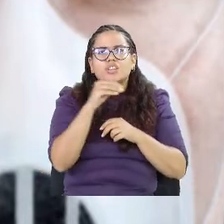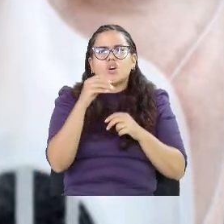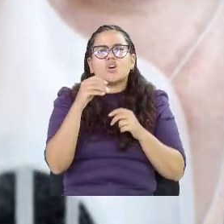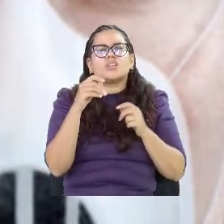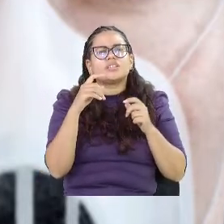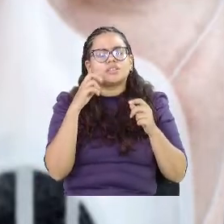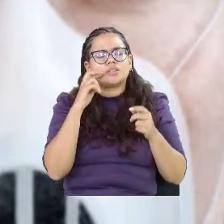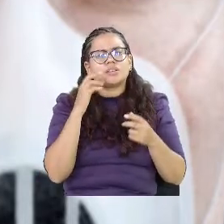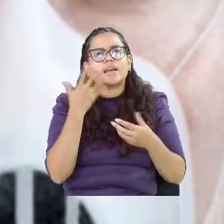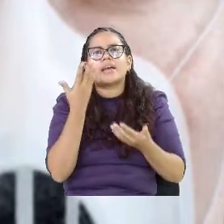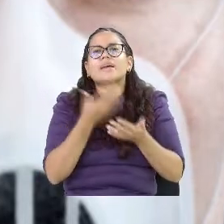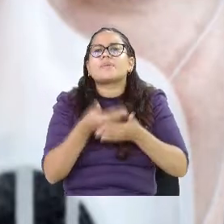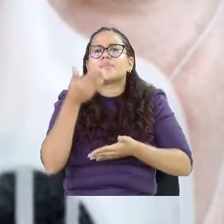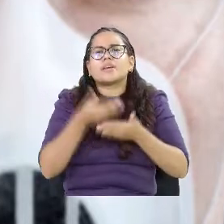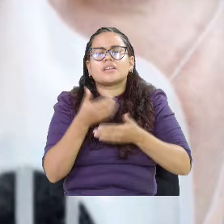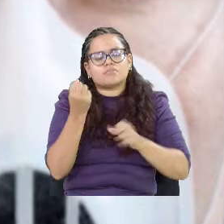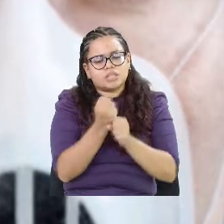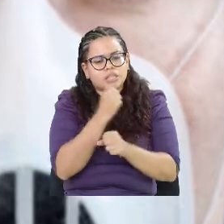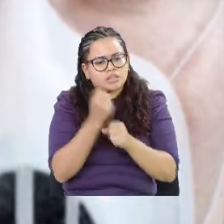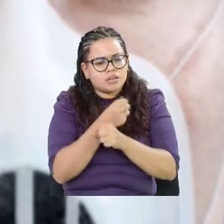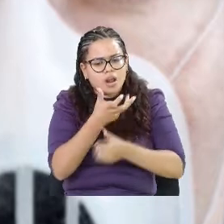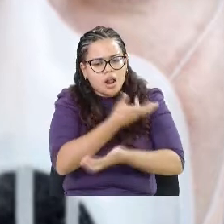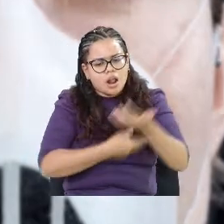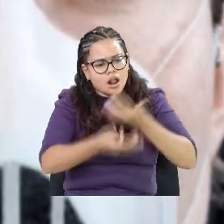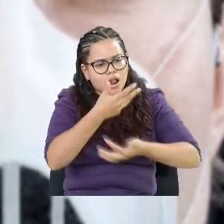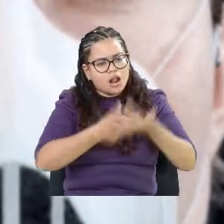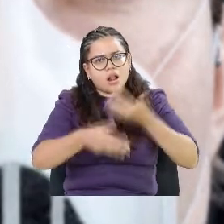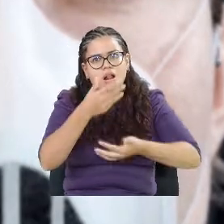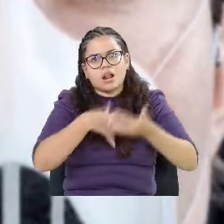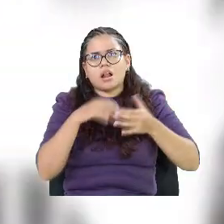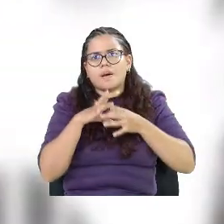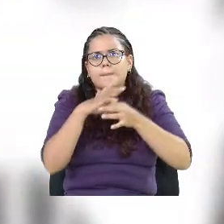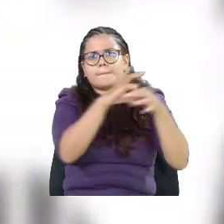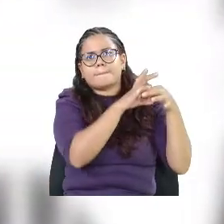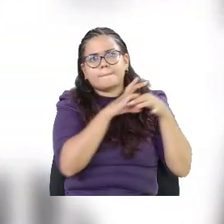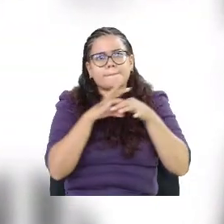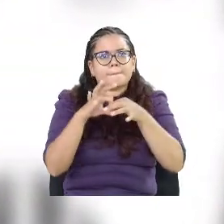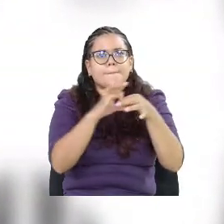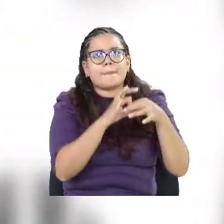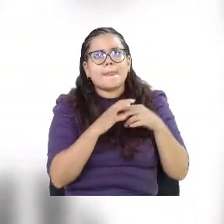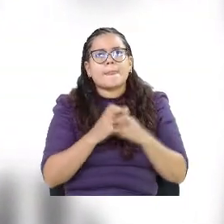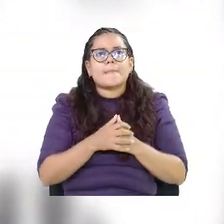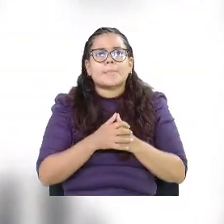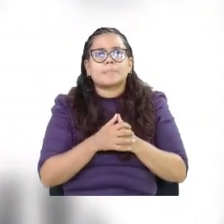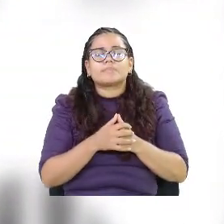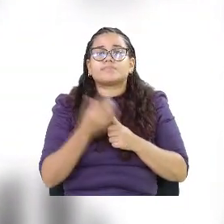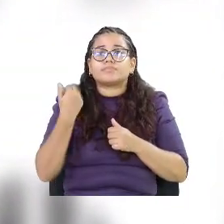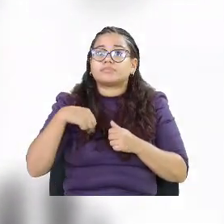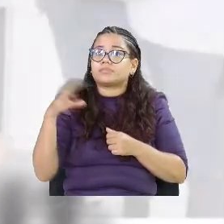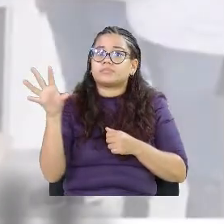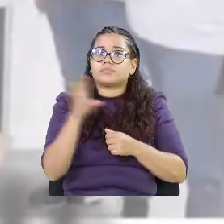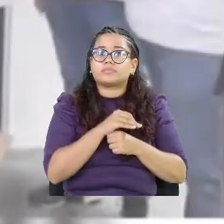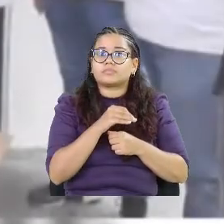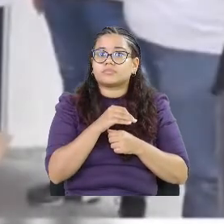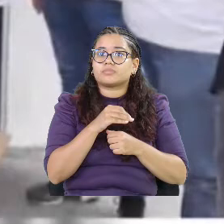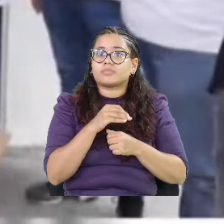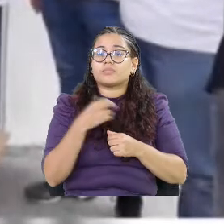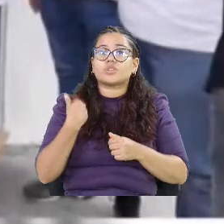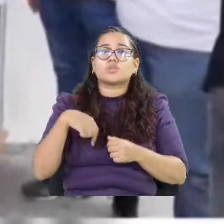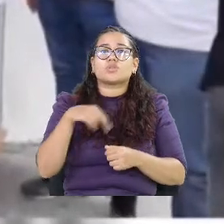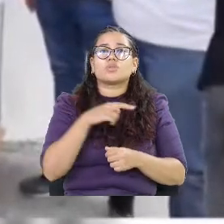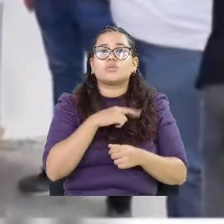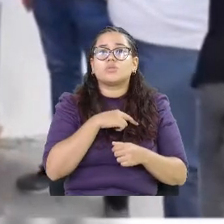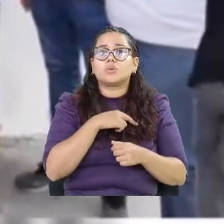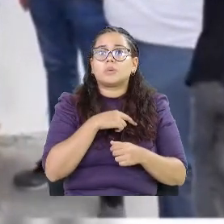y empezamos a trabajar todos de manera muy conjunta, en la que sin nosotros